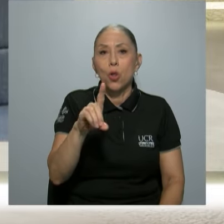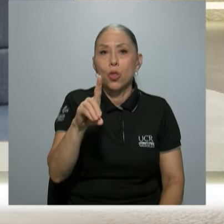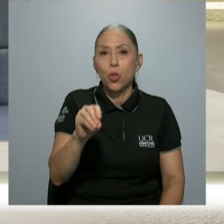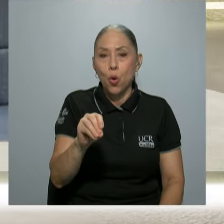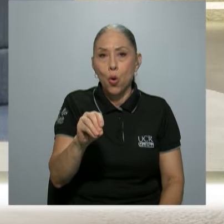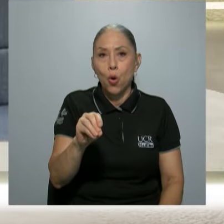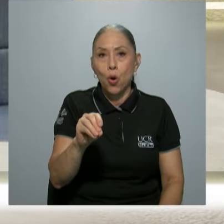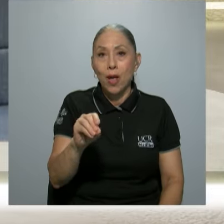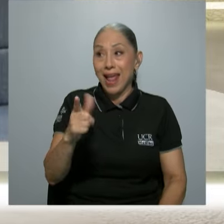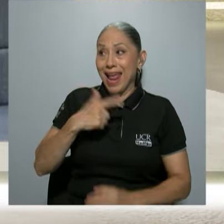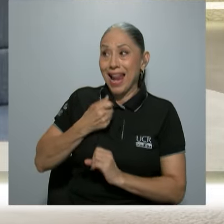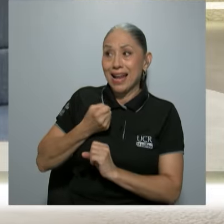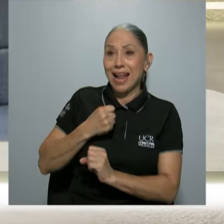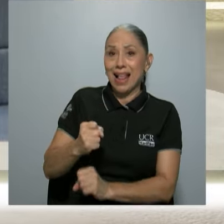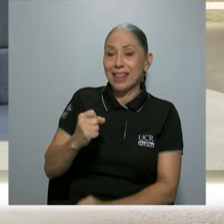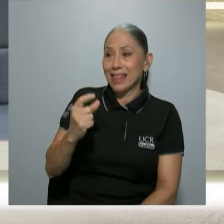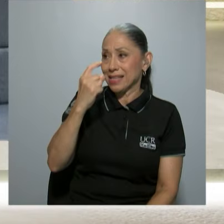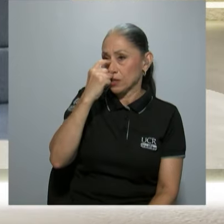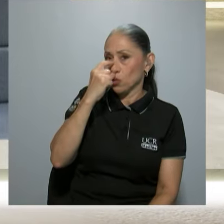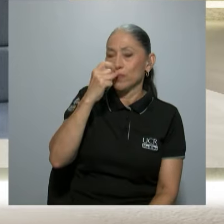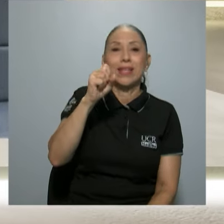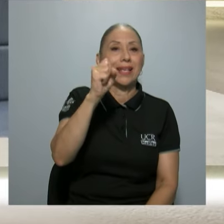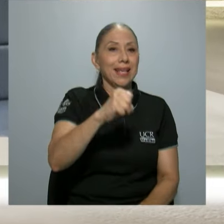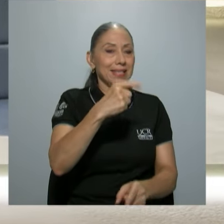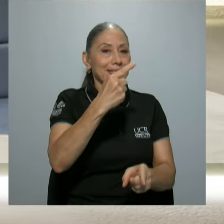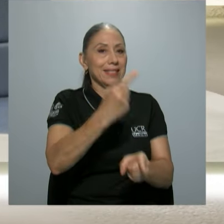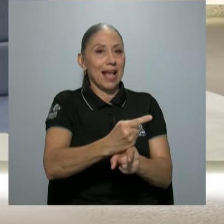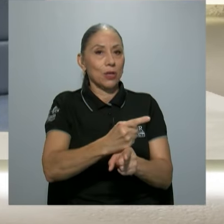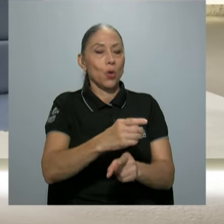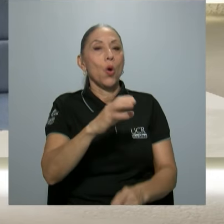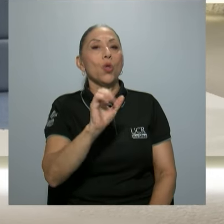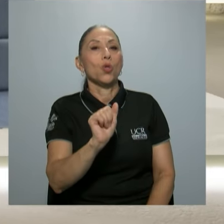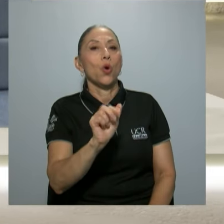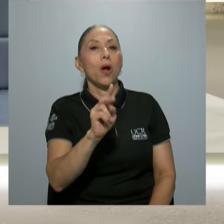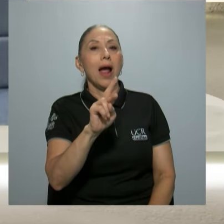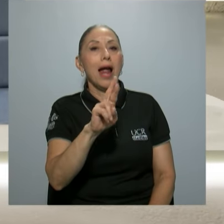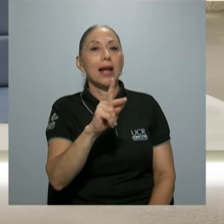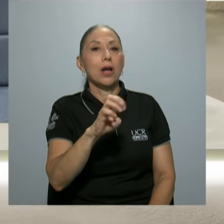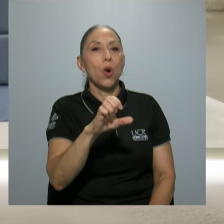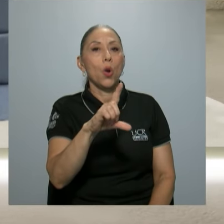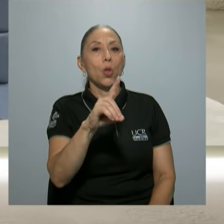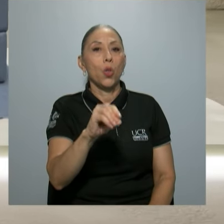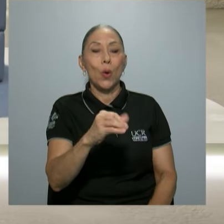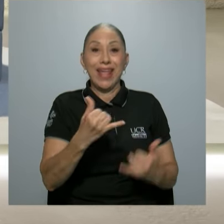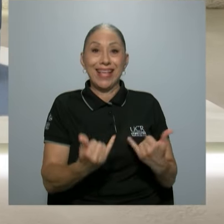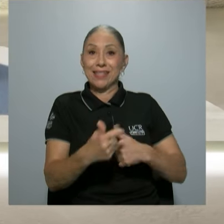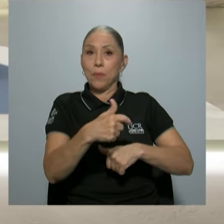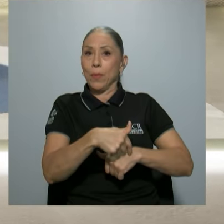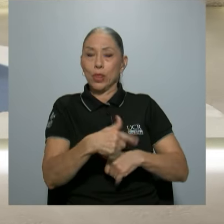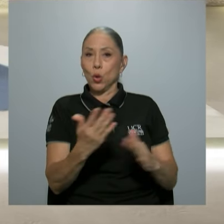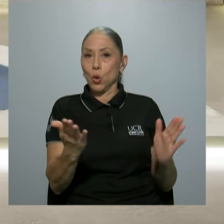Escazú. Exacto, don Arnoldo en este momento no está. Le hemos ciertamente